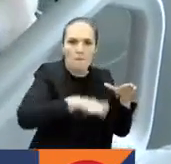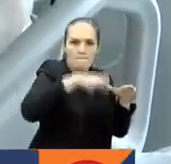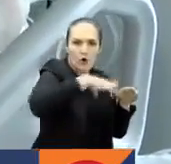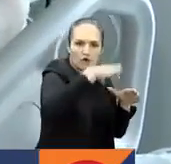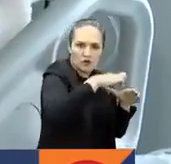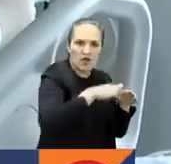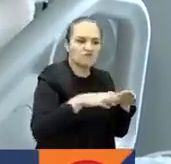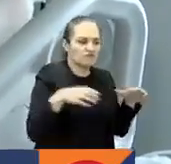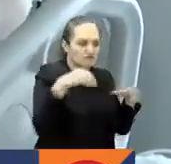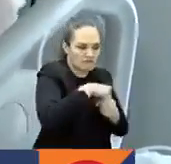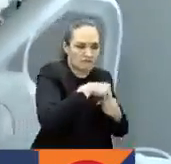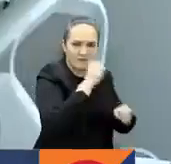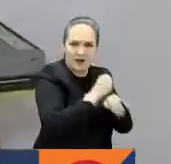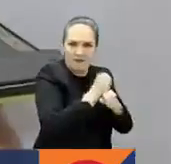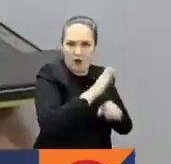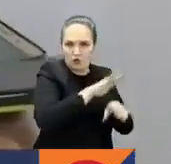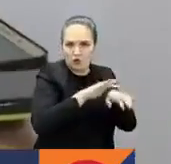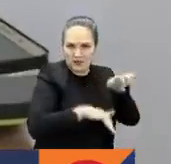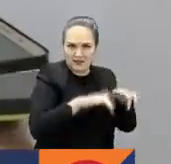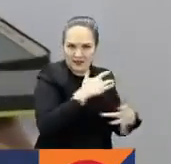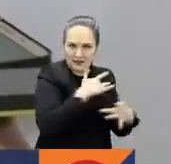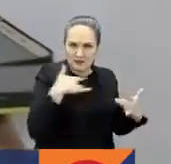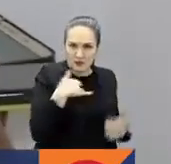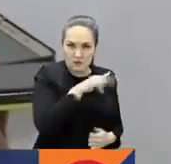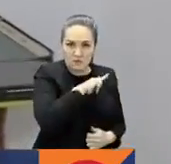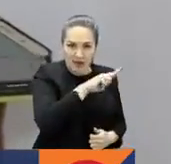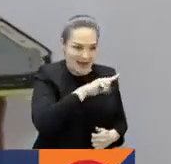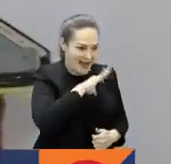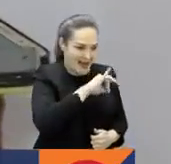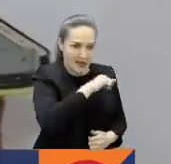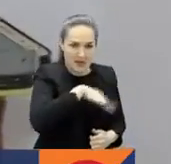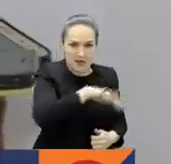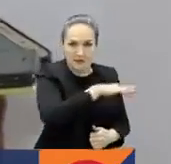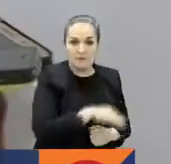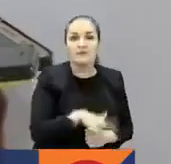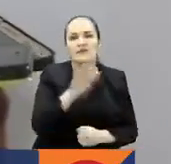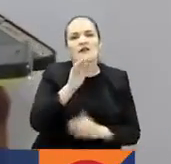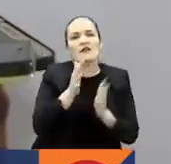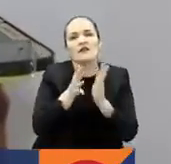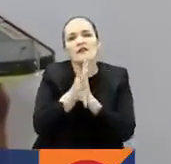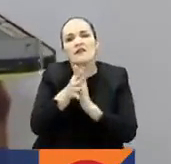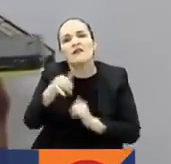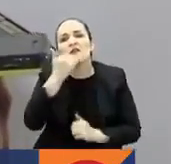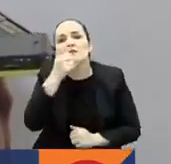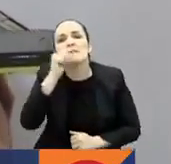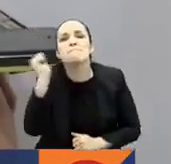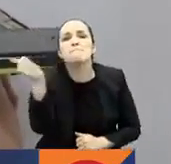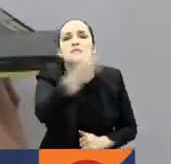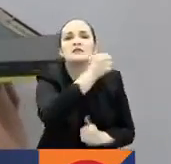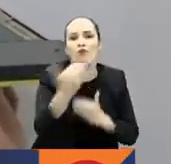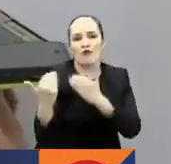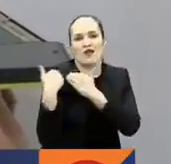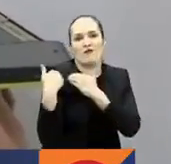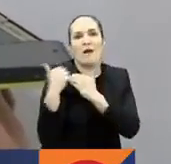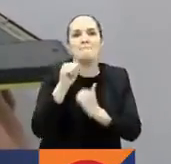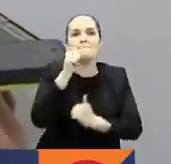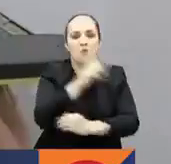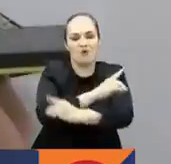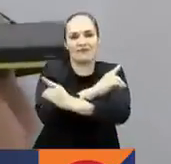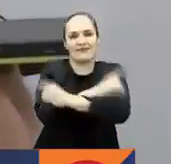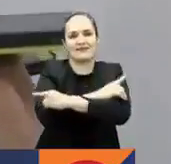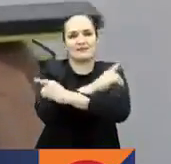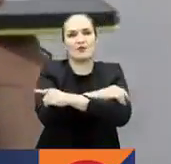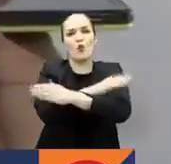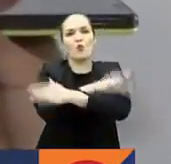y funcionarios de la administración local. Si las personas no comprenden la responsabilidad de disciplina social,